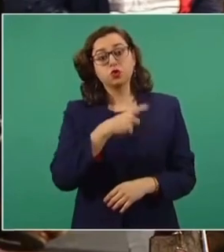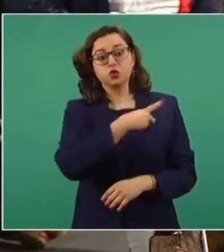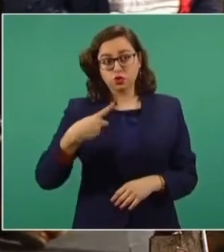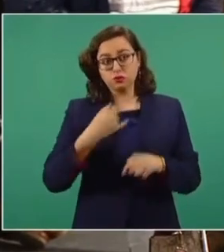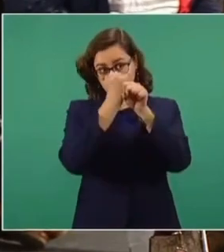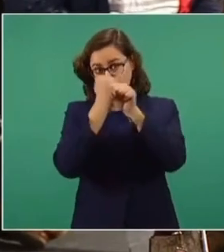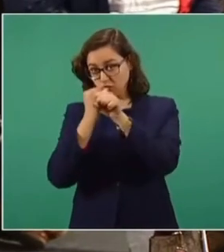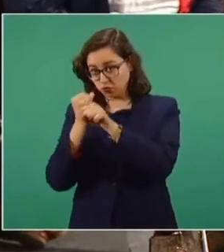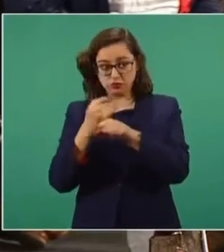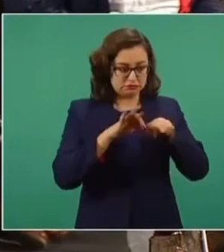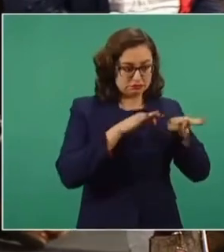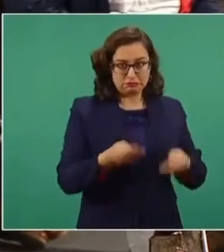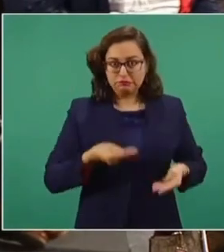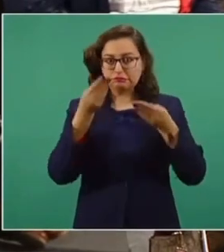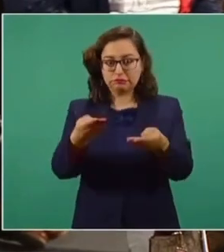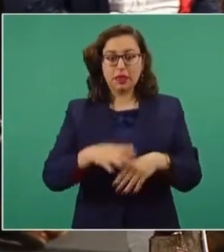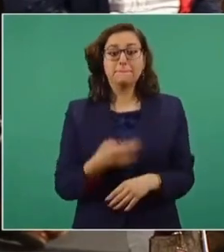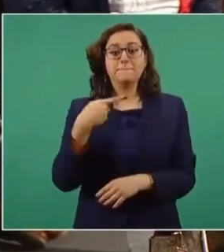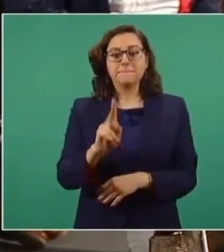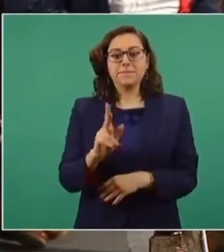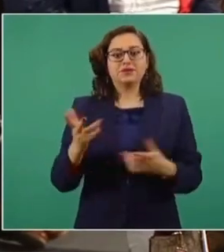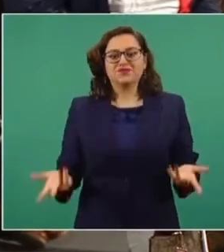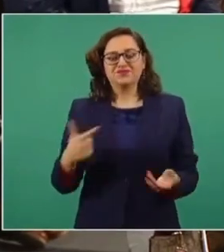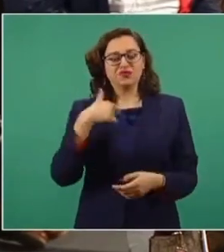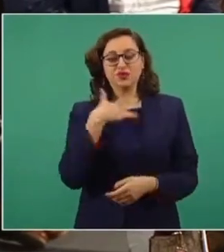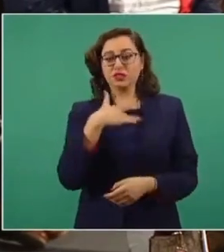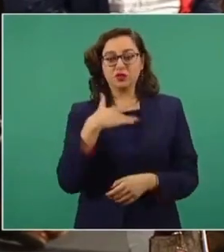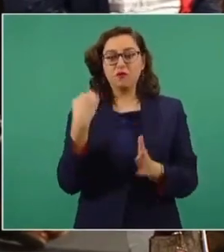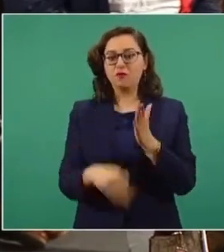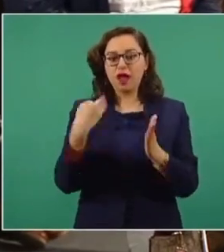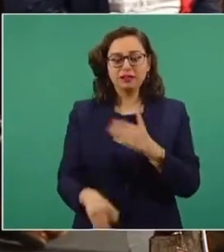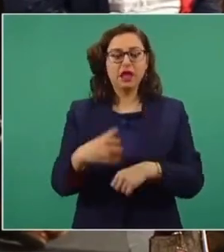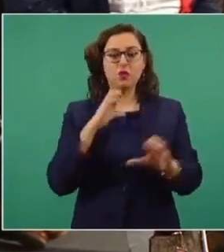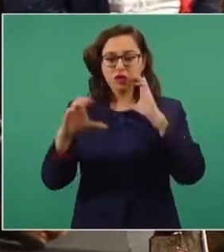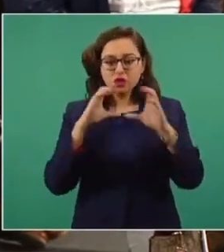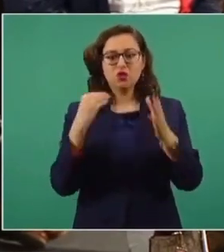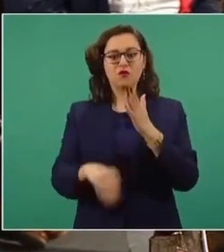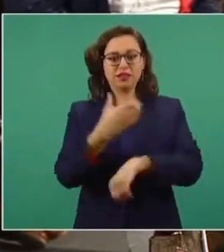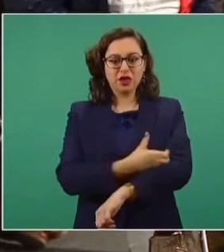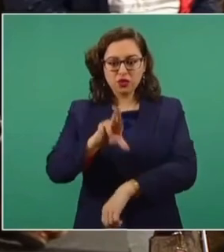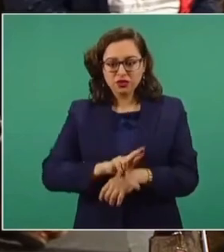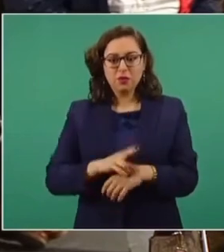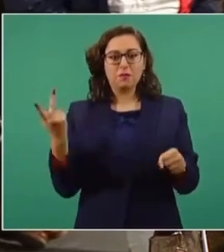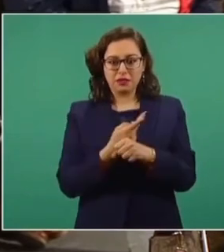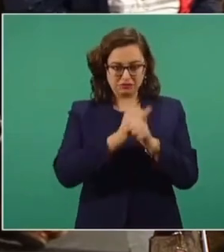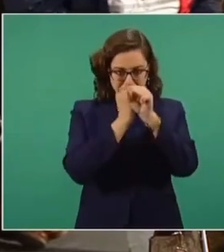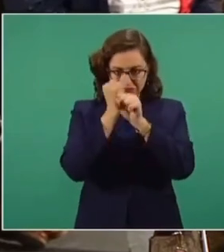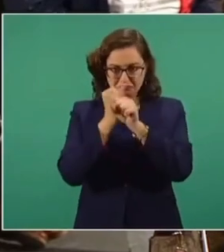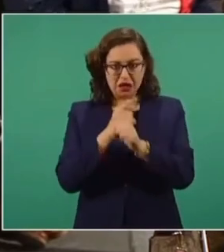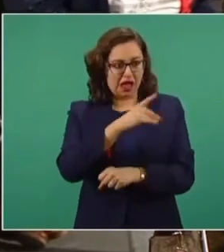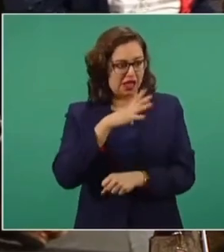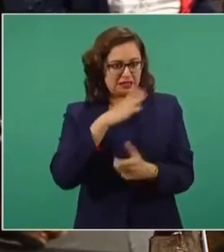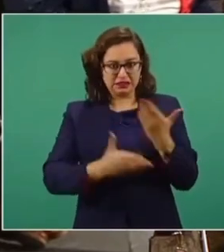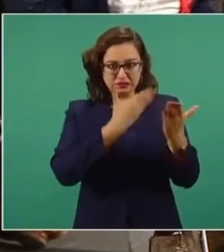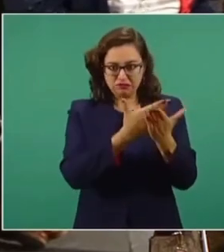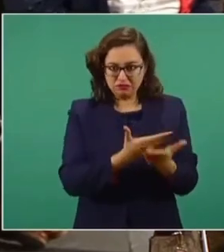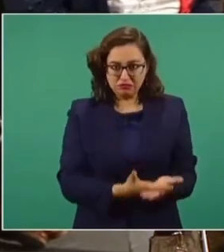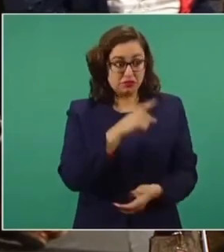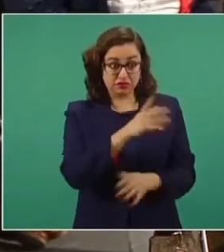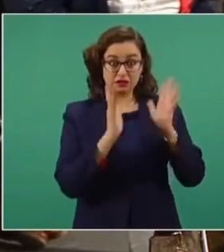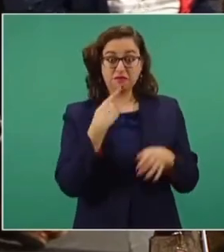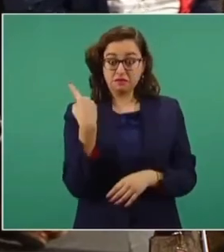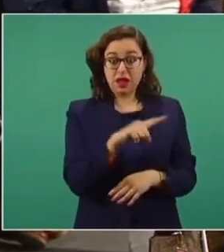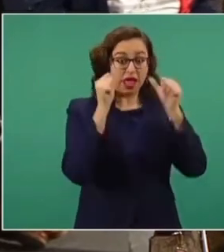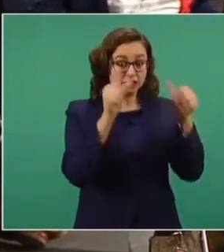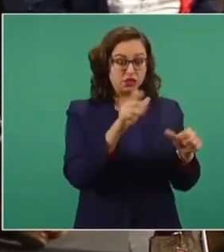traerle estos temas, denunciarlos y que ustedes actúen, pero me llama la atención que no haya una coordinación, una comunicación, ¿por qué no le informan al presidente? Los documentos que derivaron en esta investigación están en Atención Ciudadana, algunos, otros